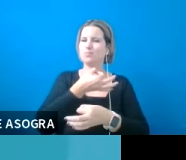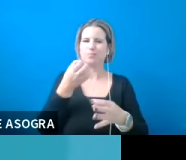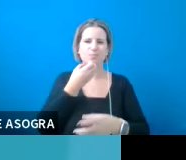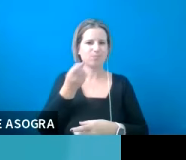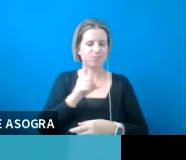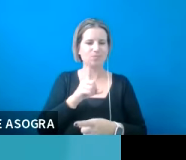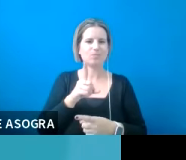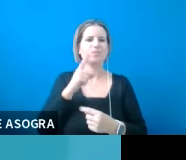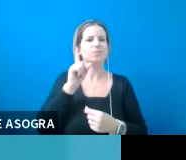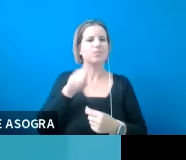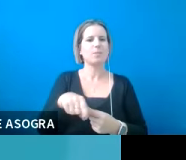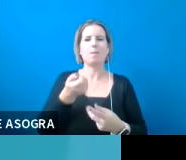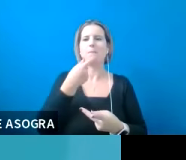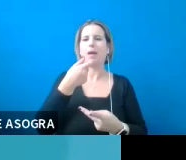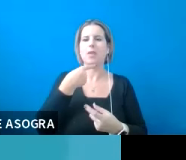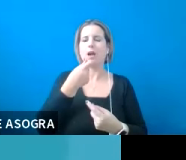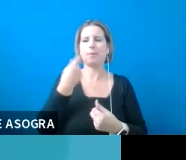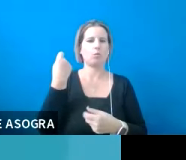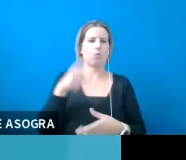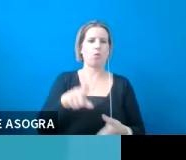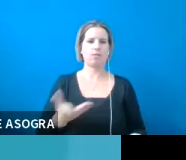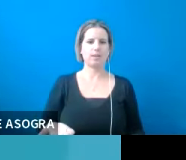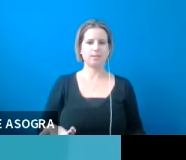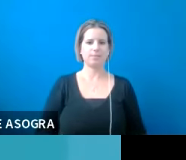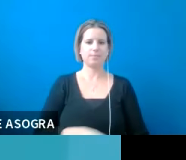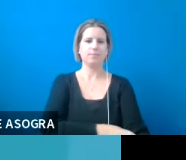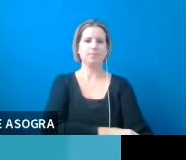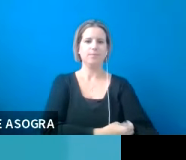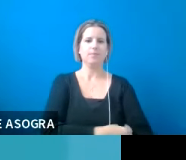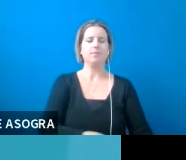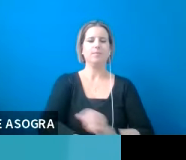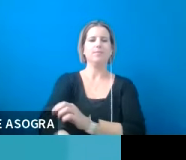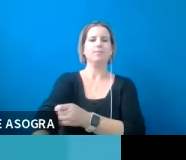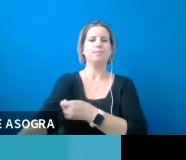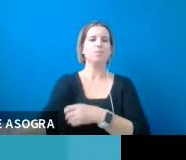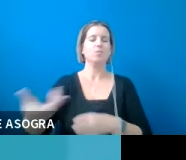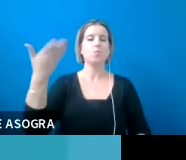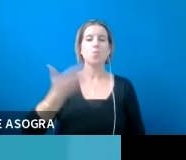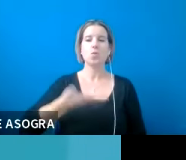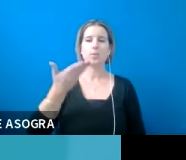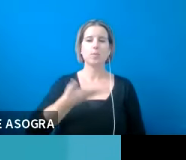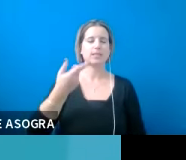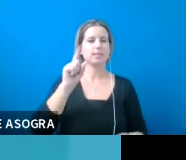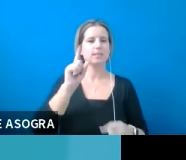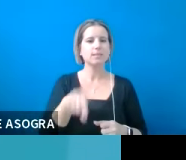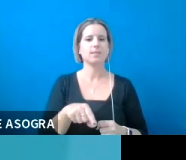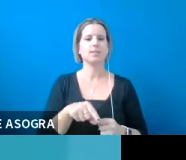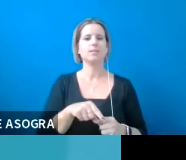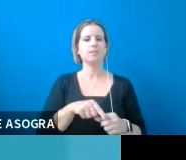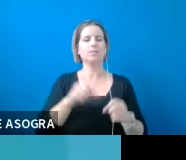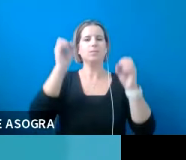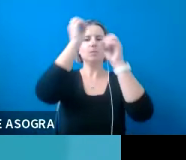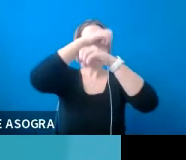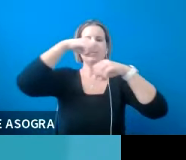la prescripción de medicamentos que no necesitaban y es muy importante tener en cuenta también el concepto de